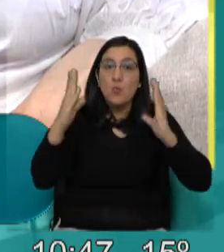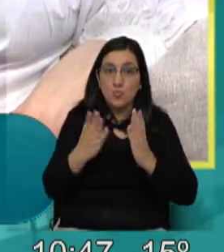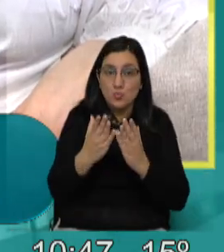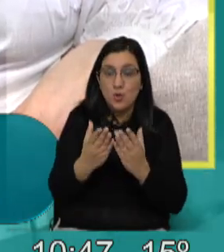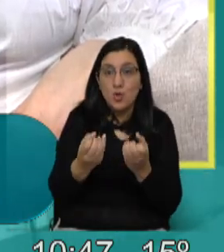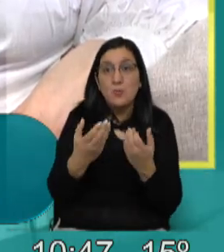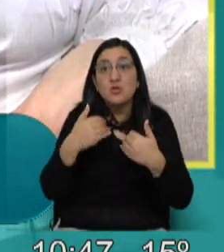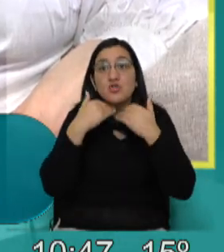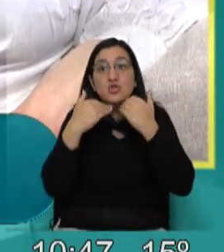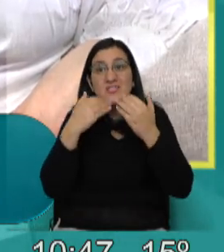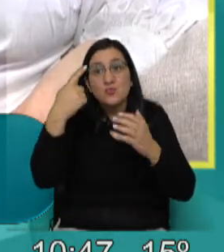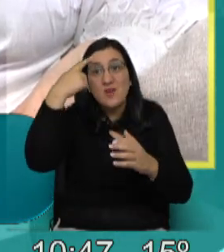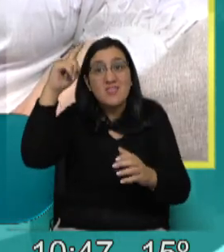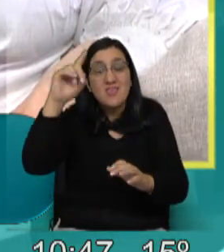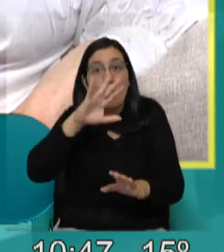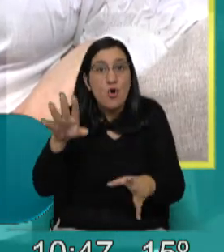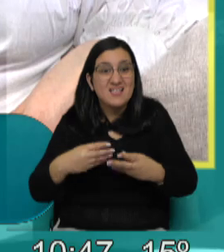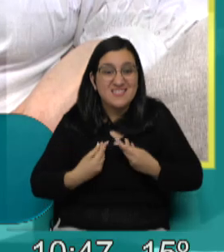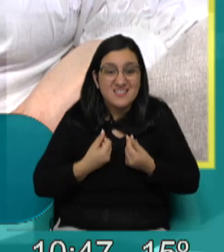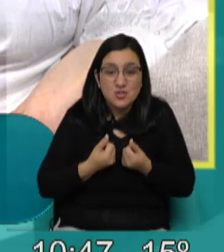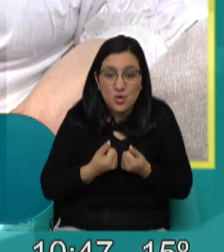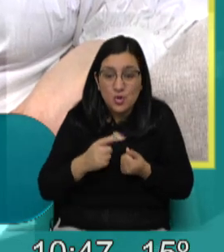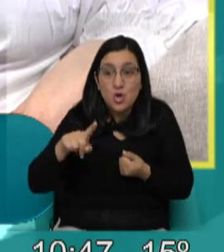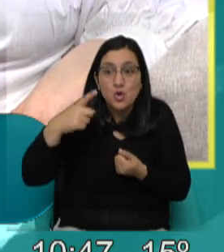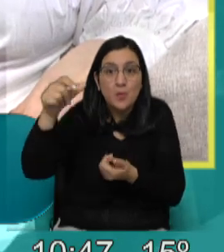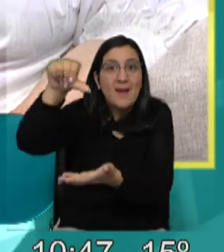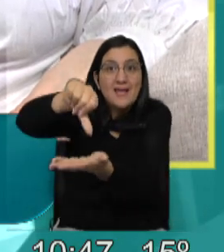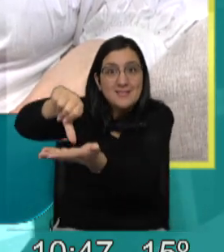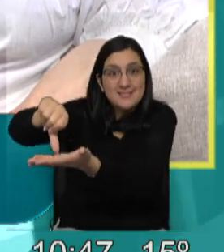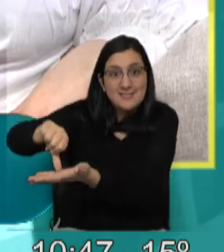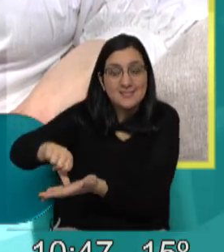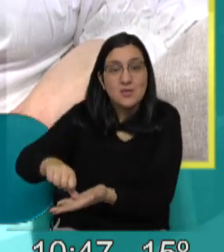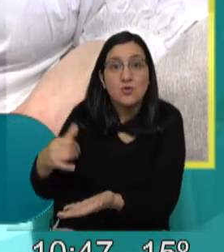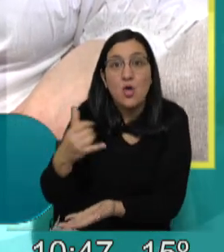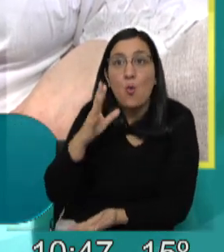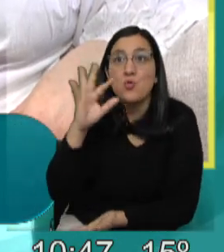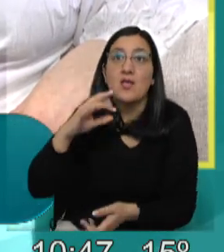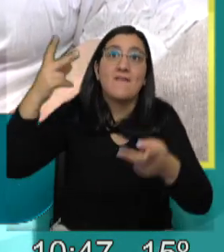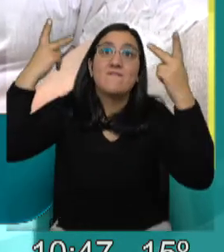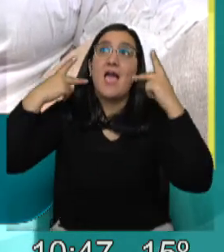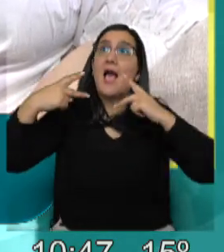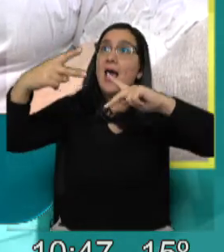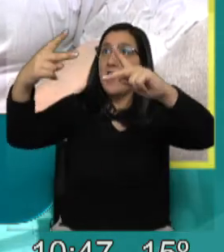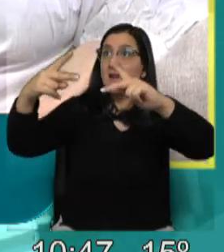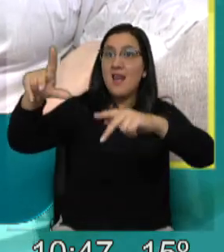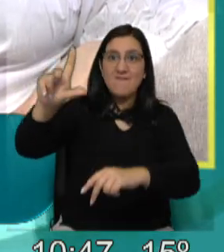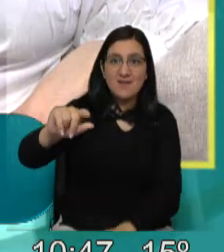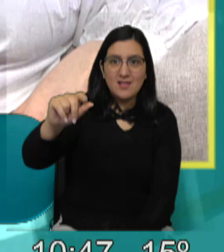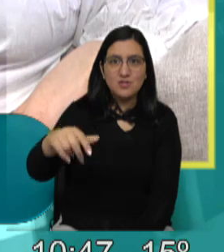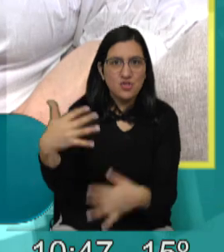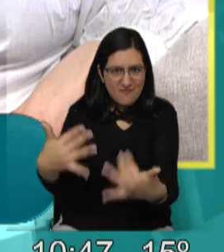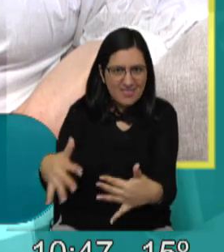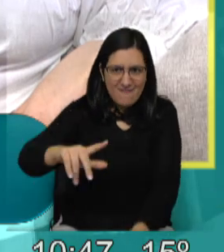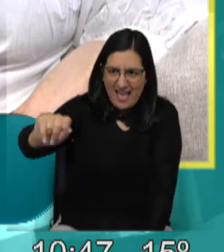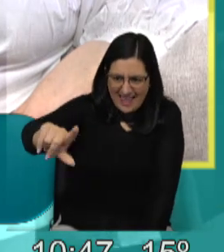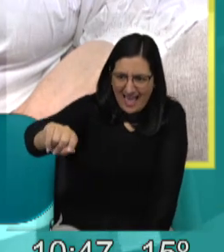un prejuicio o una sensación, pero me da la sensación que cuando en otros lugares, de cuando tenés la oportunidad de viajar o lo que sea, las liquidaciones son postas